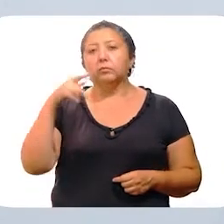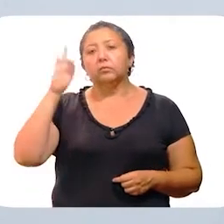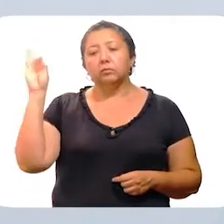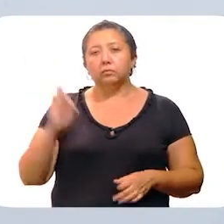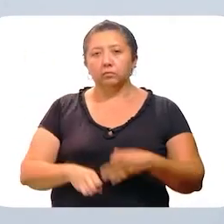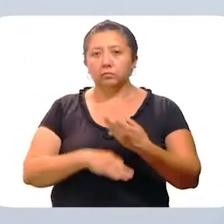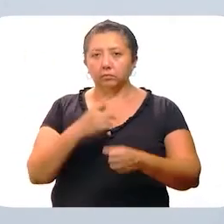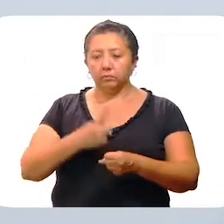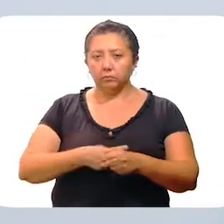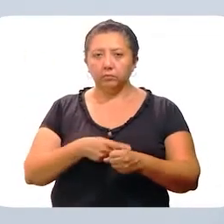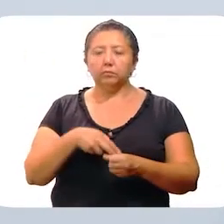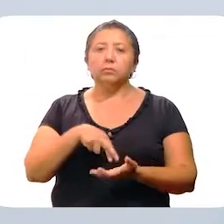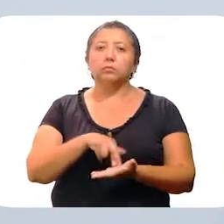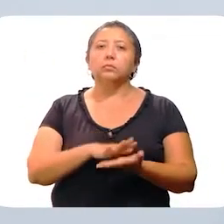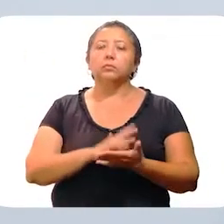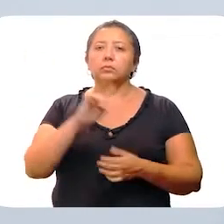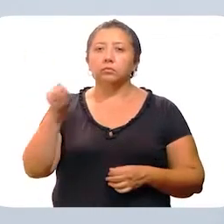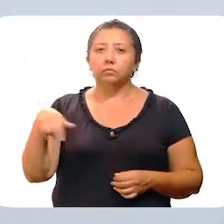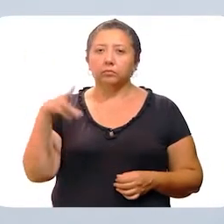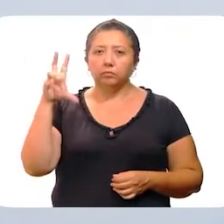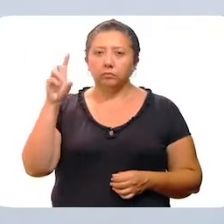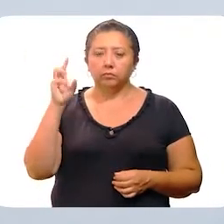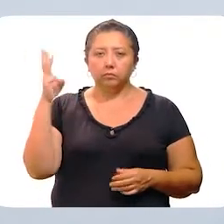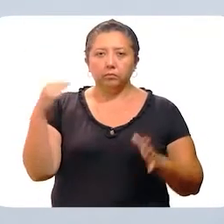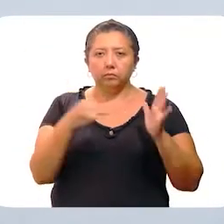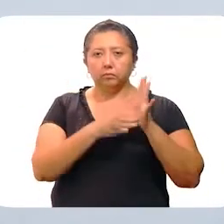de total de contagios registrados, que es